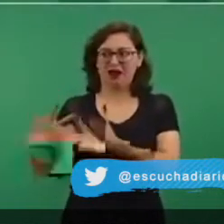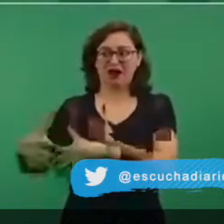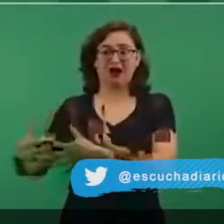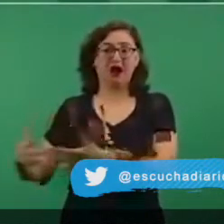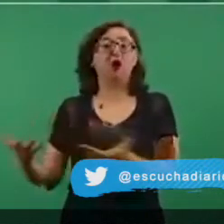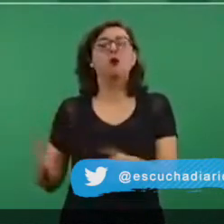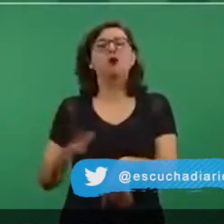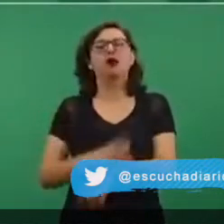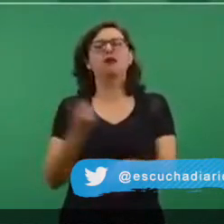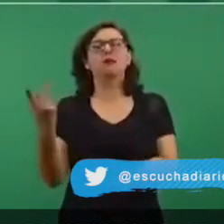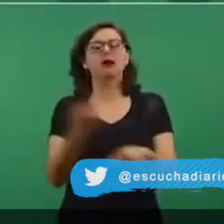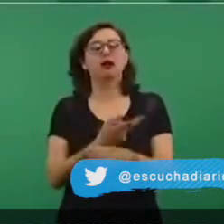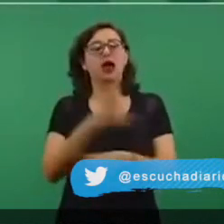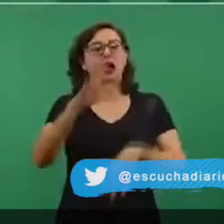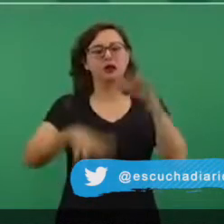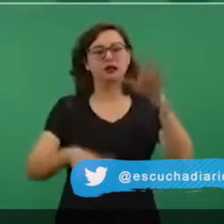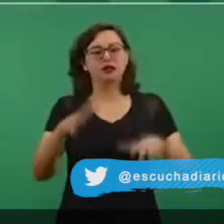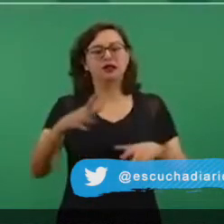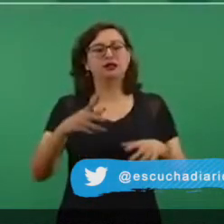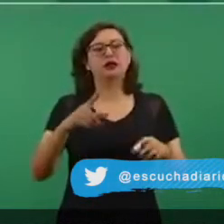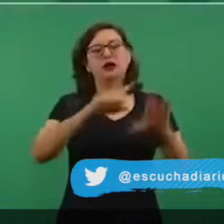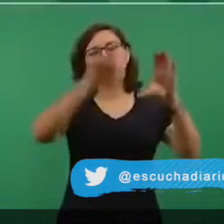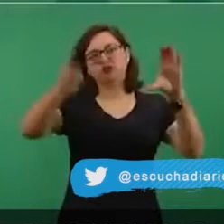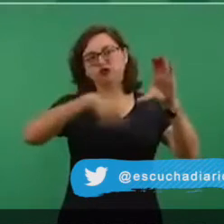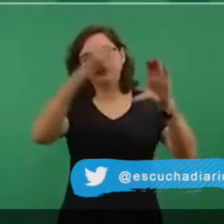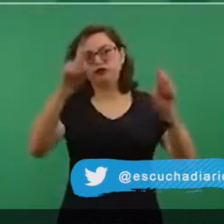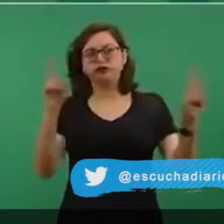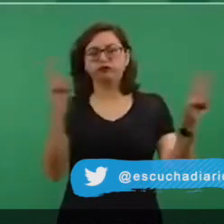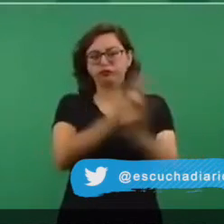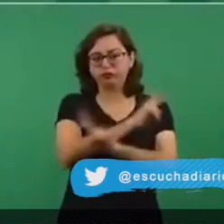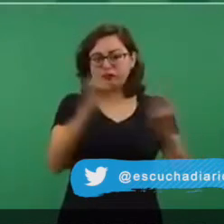aire suficiente o sol,